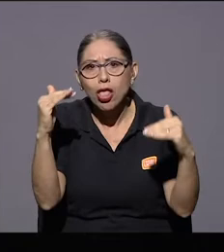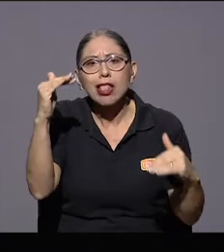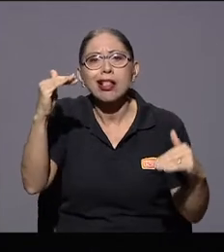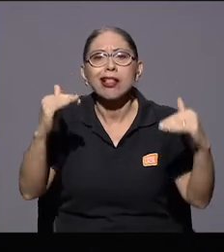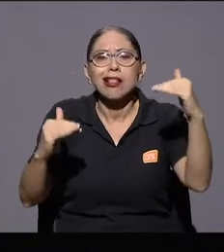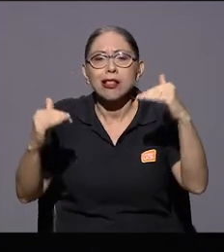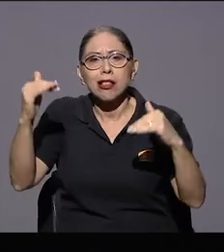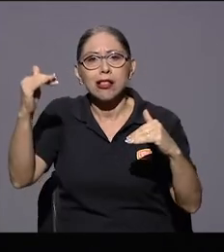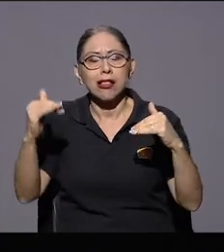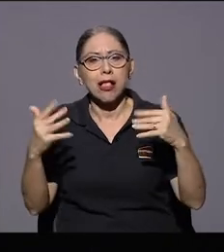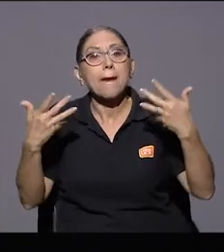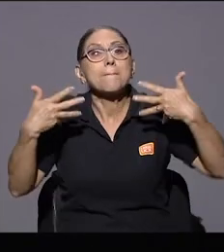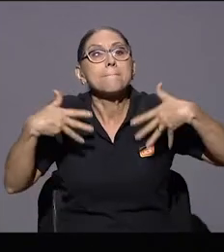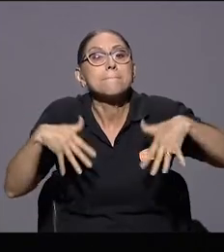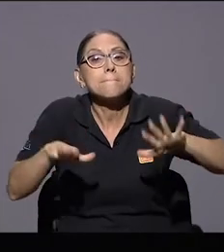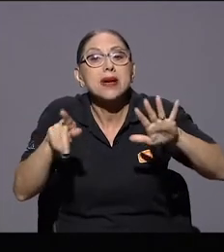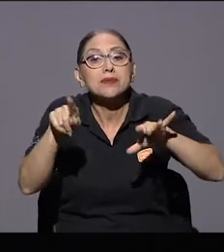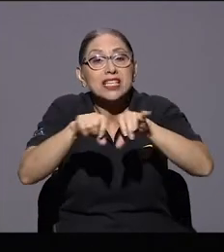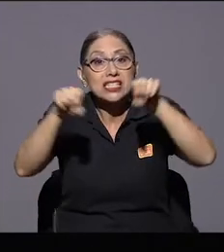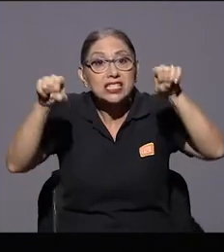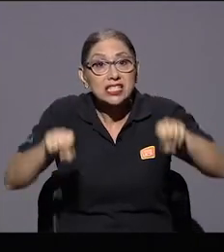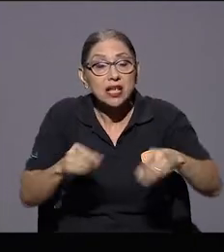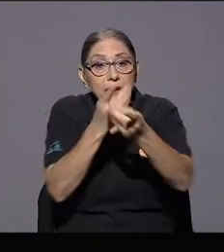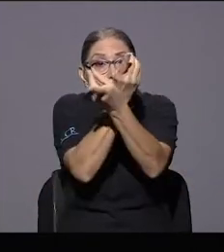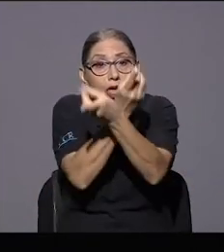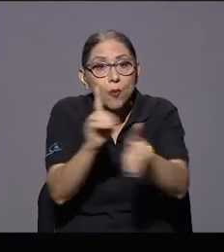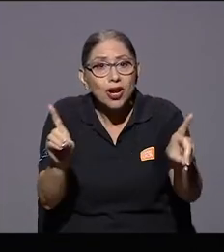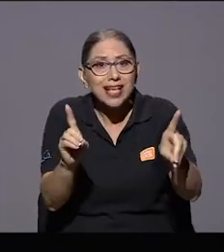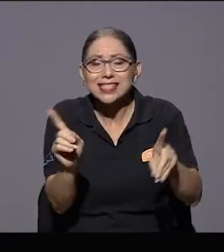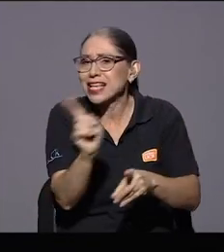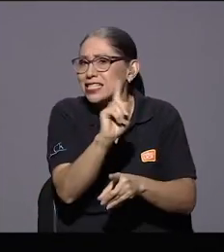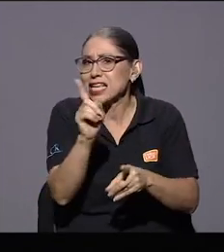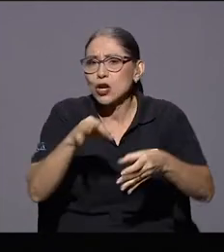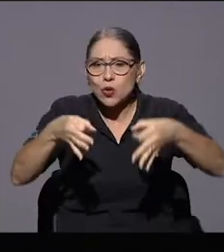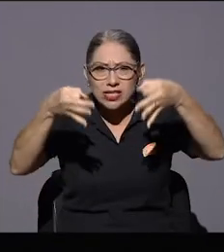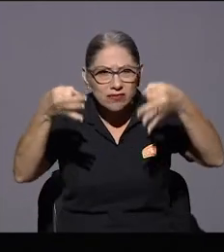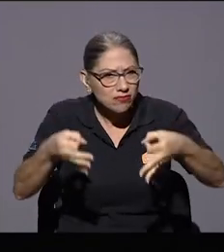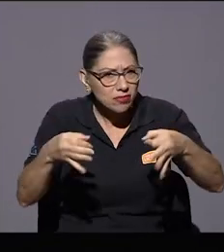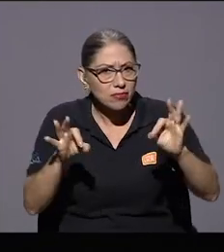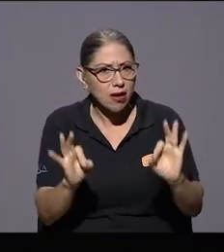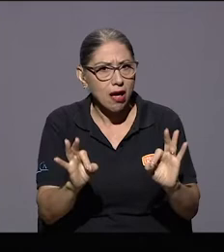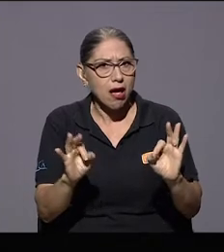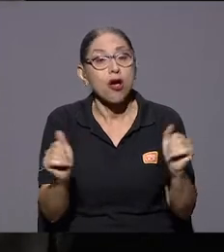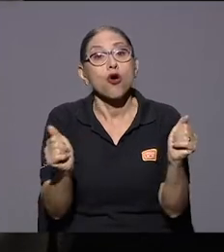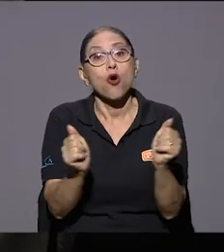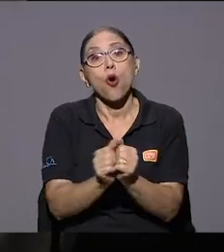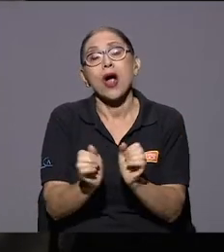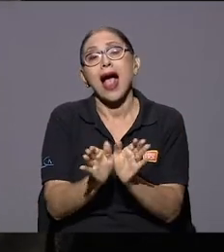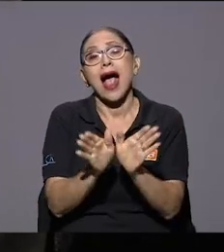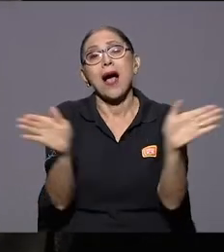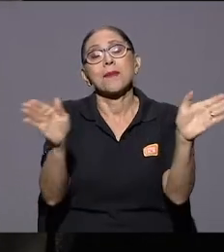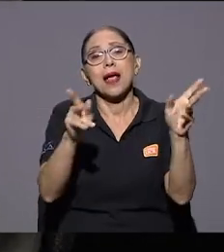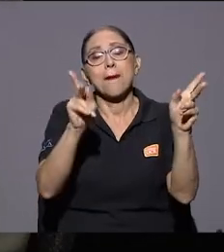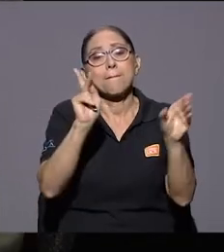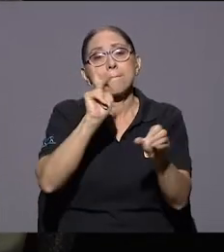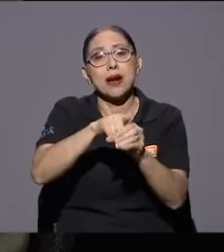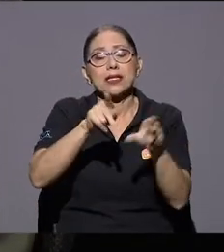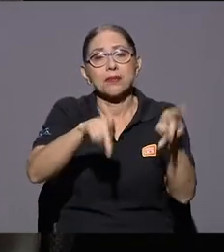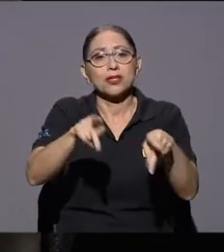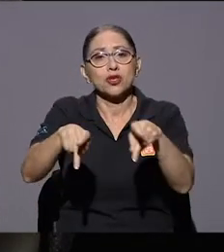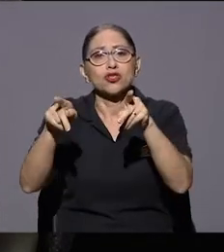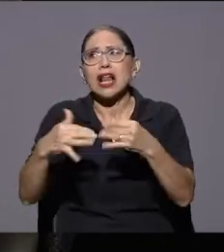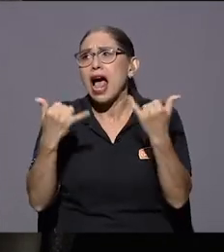esquema de la democracia como sistema de legitimación con amplia participación de ciudadanía a un mecanismo